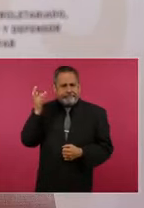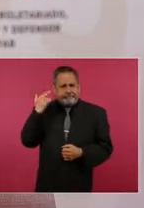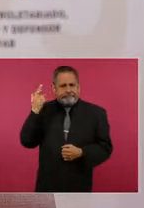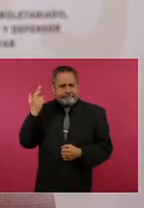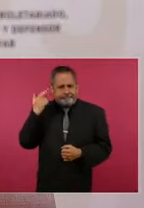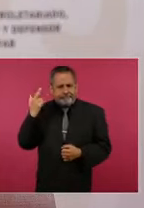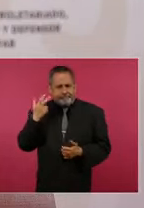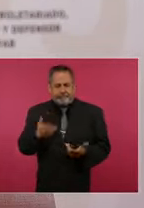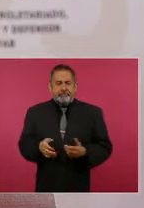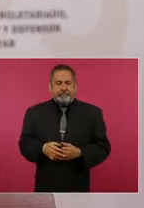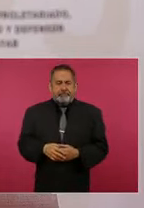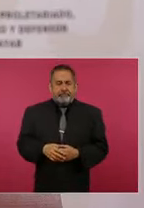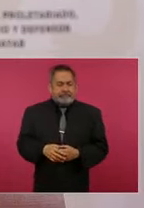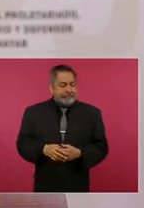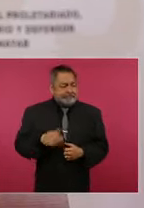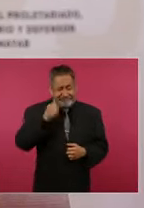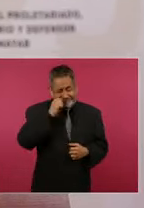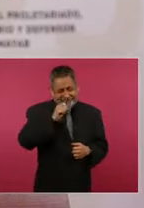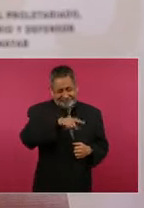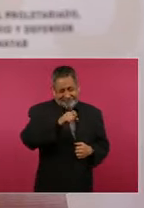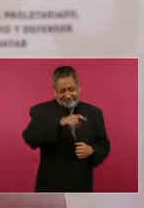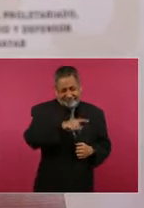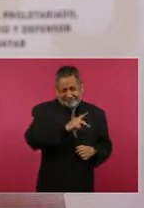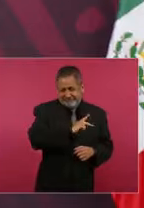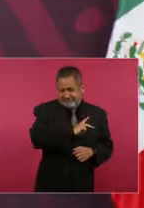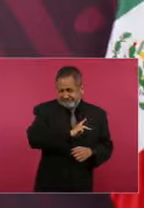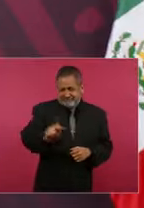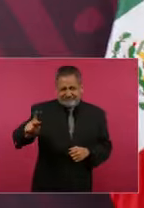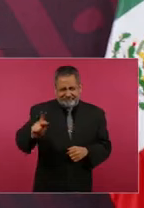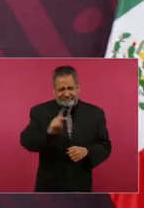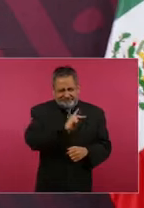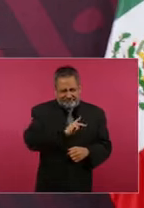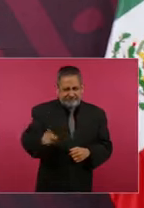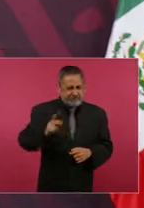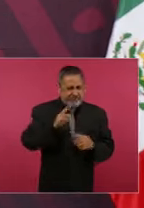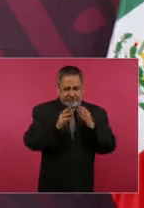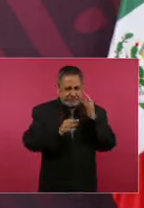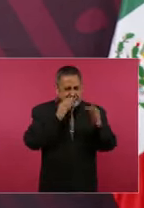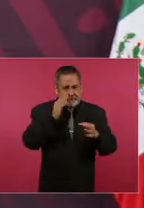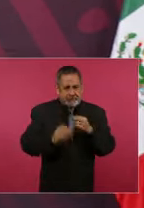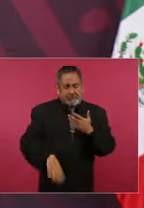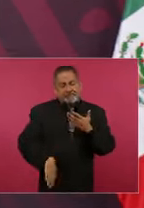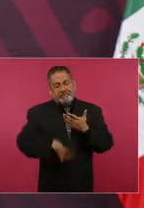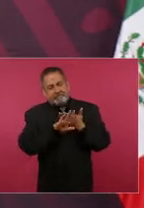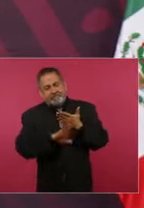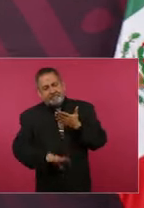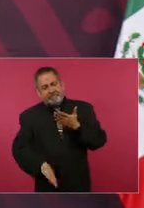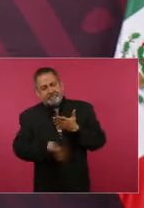y todos los noticieros, todos, en contra.